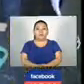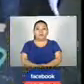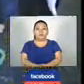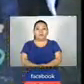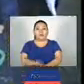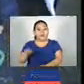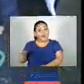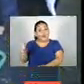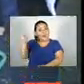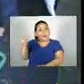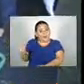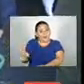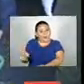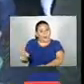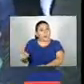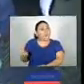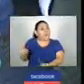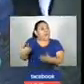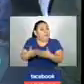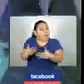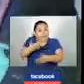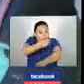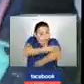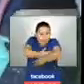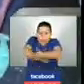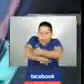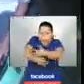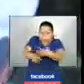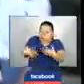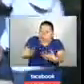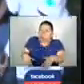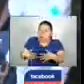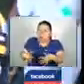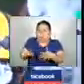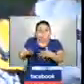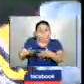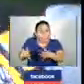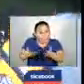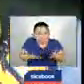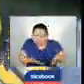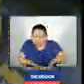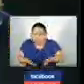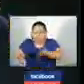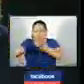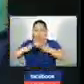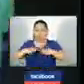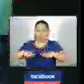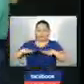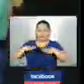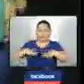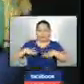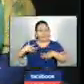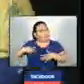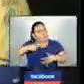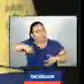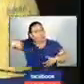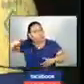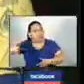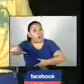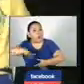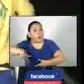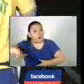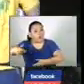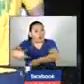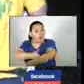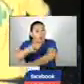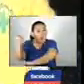La víctima resultó con múltiples golpes, por lo que tras ser liberado y estabilizarlo, fue trasladado a la sala de